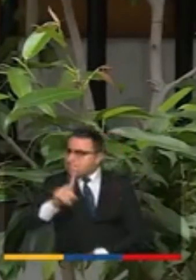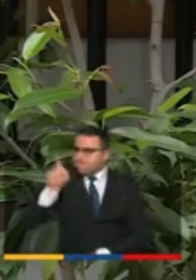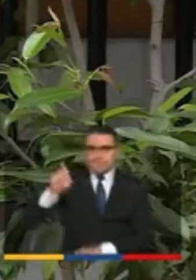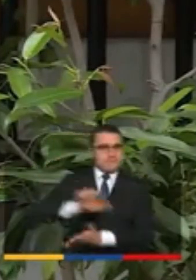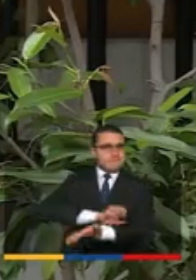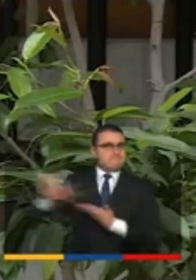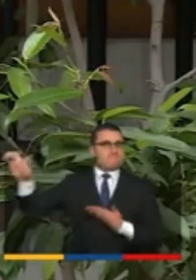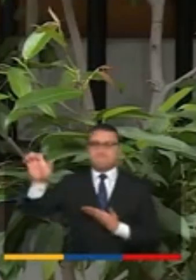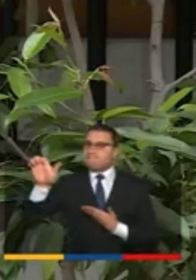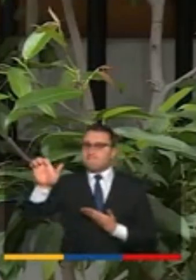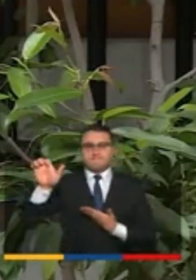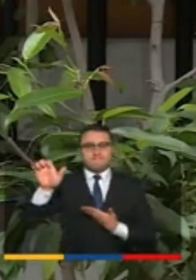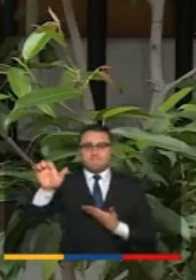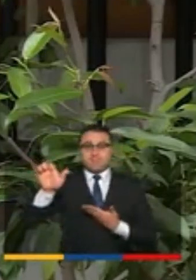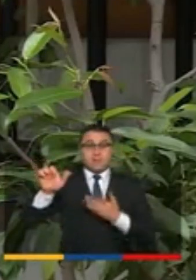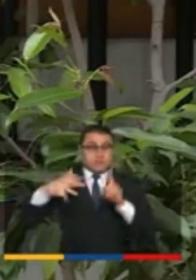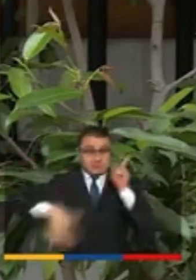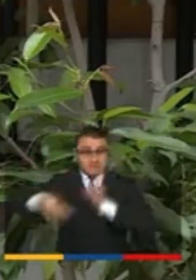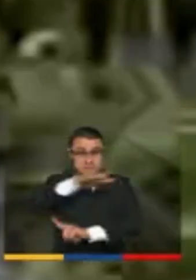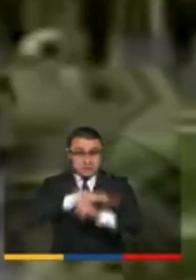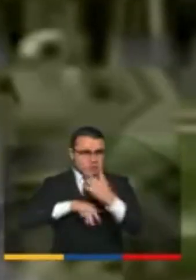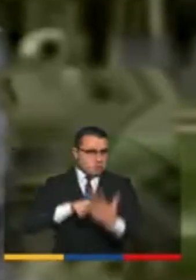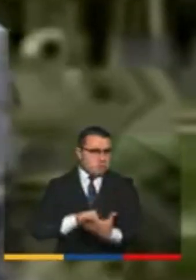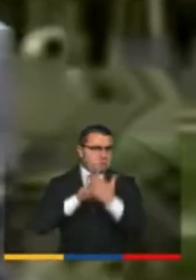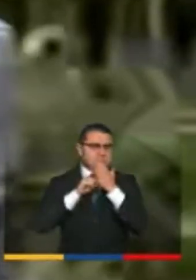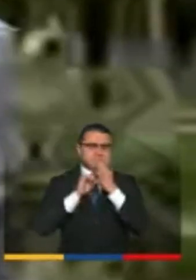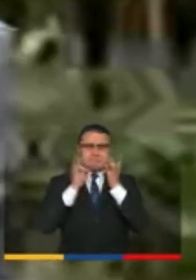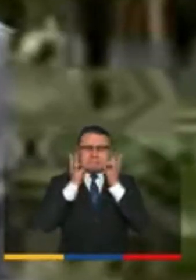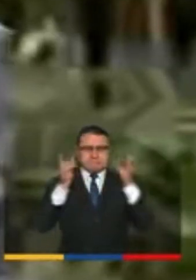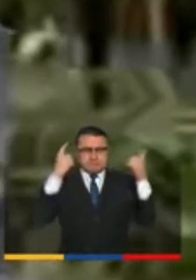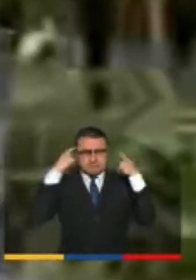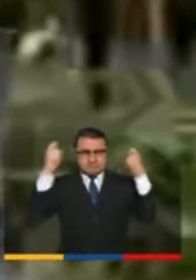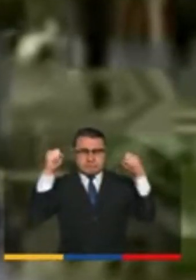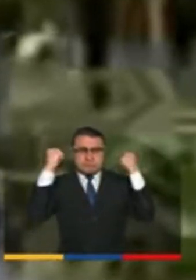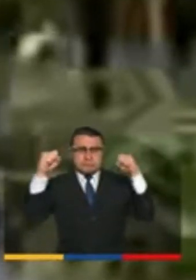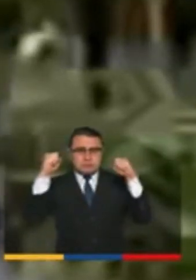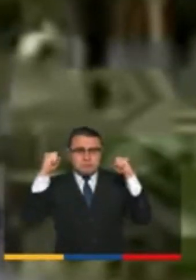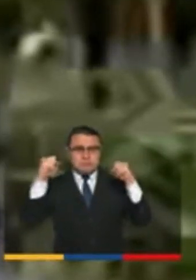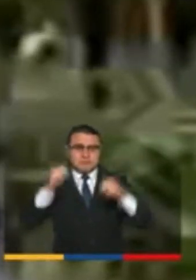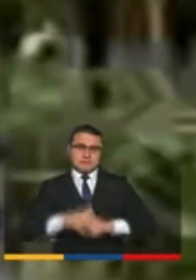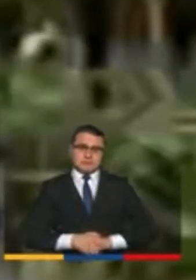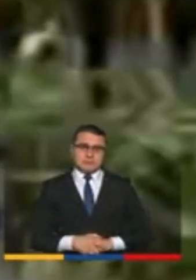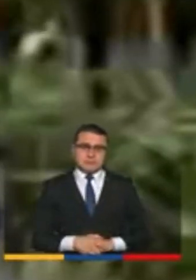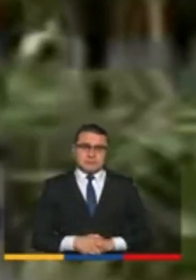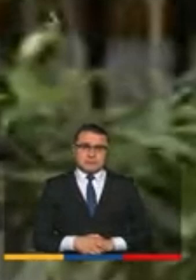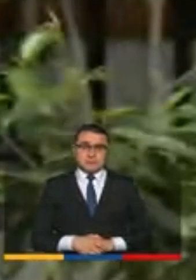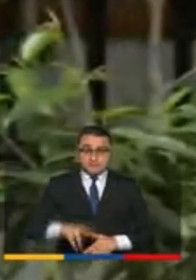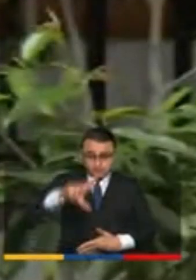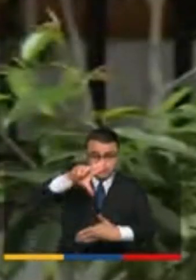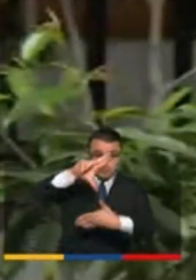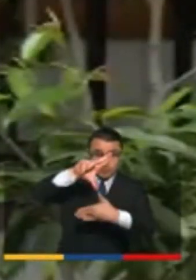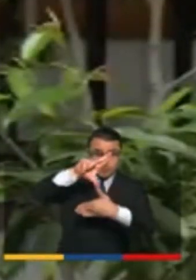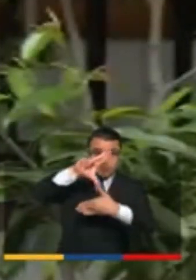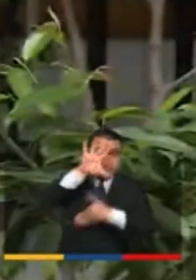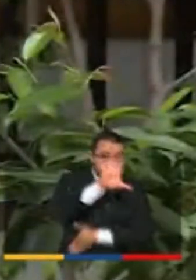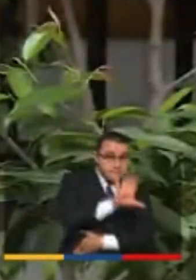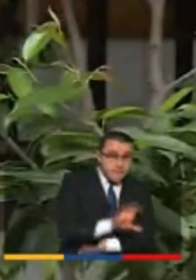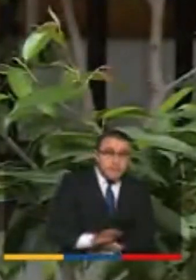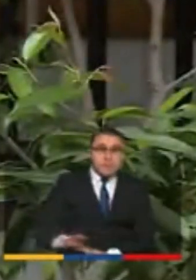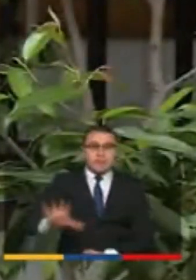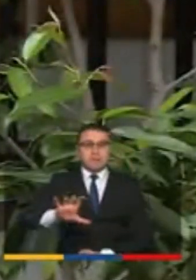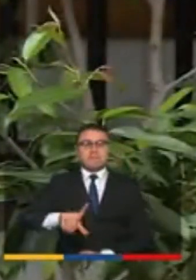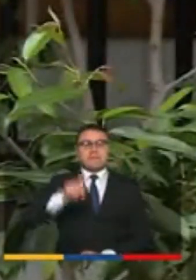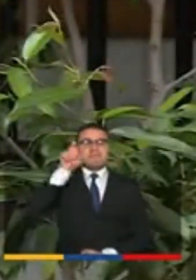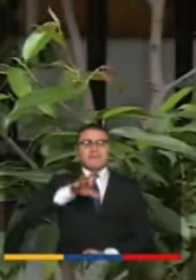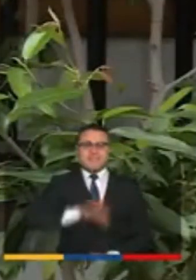Esta situación es preocupante para nuestros países. Nuestra región debe tener una clara posición